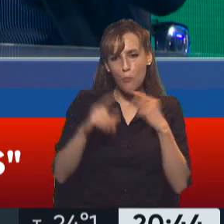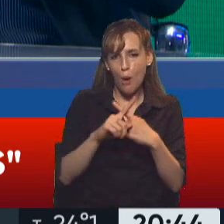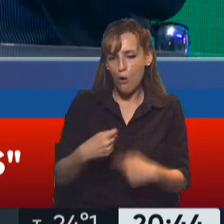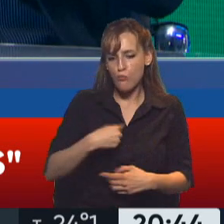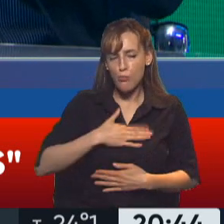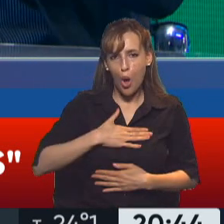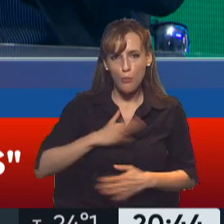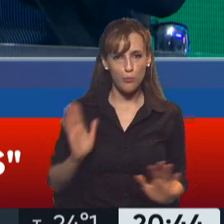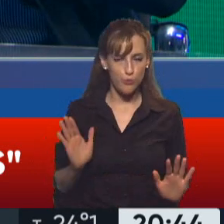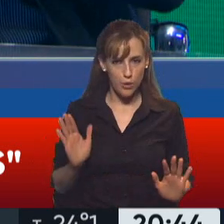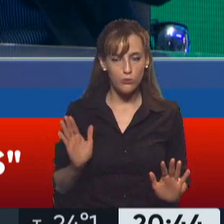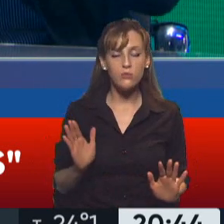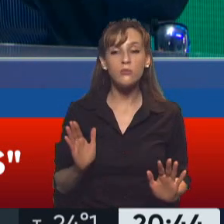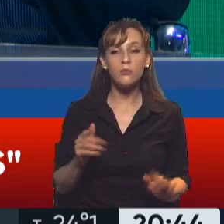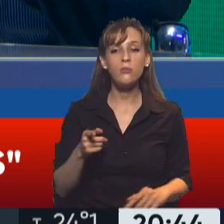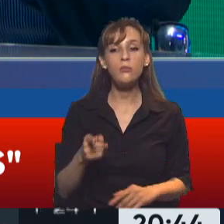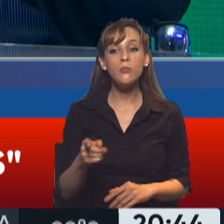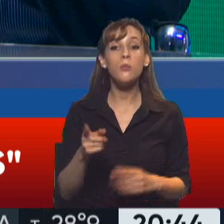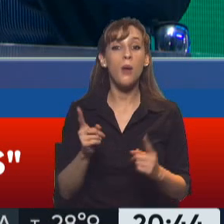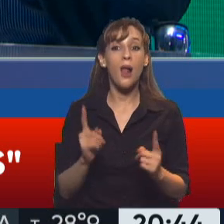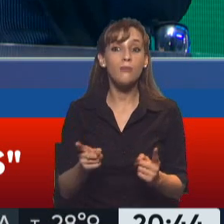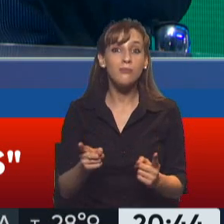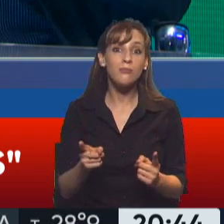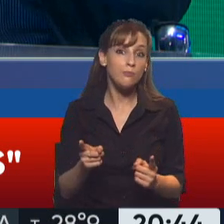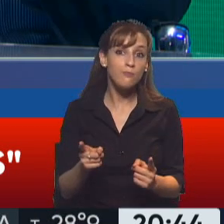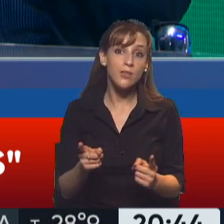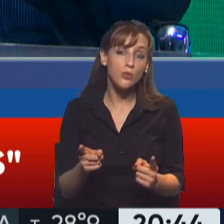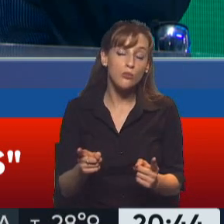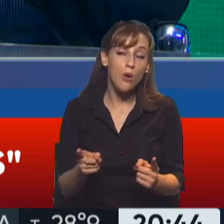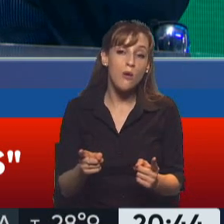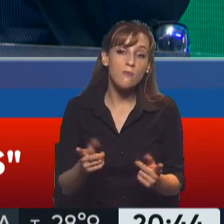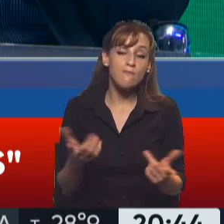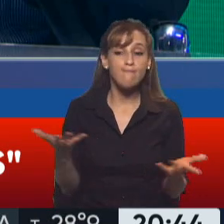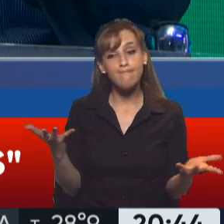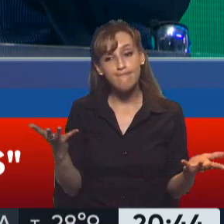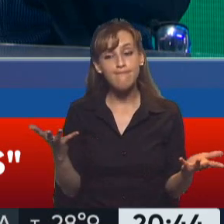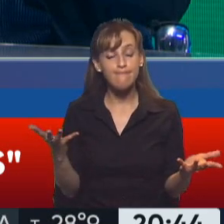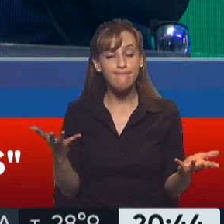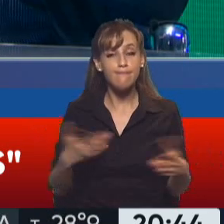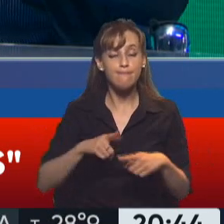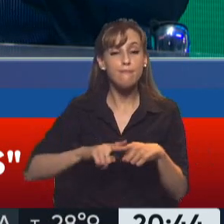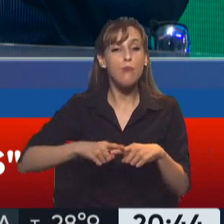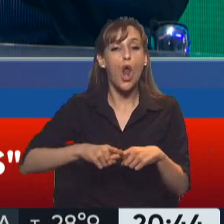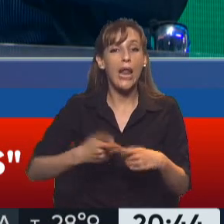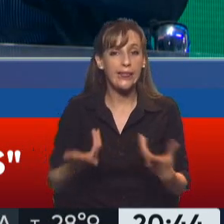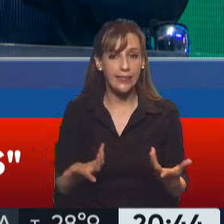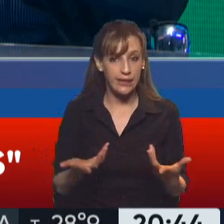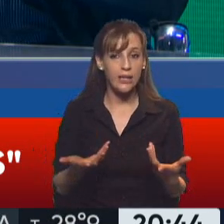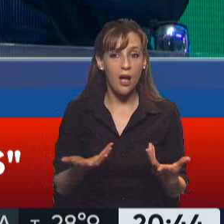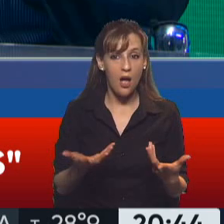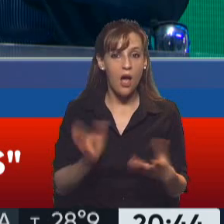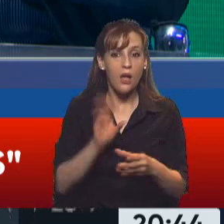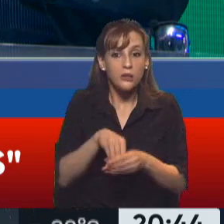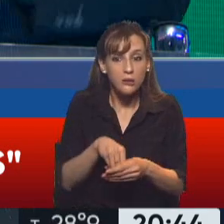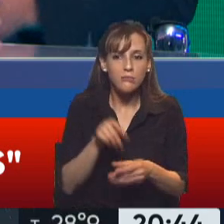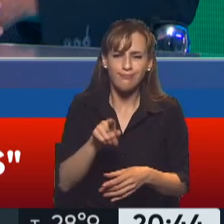y para ese tipo de visión, sí, cualquier intervención de la política o de lo colectivo es un